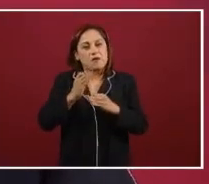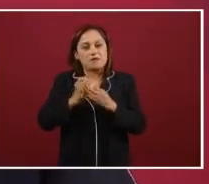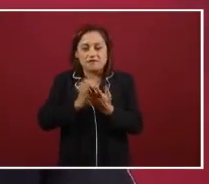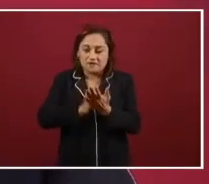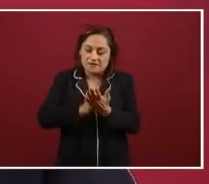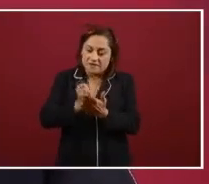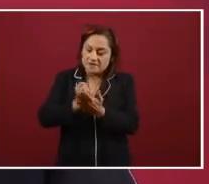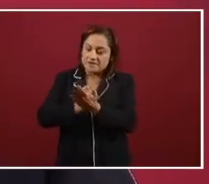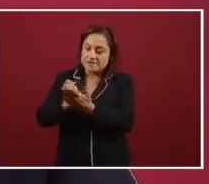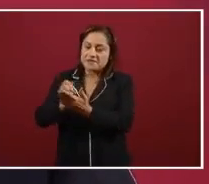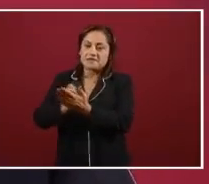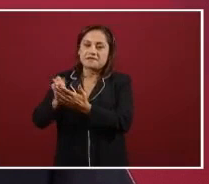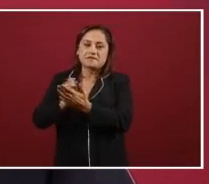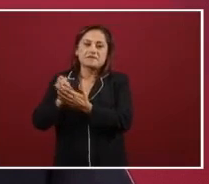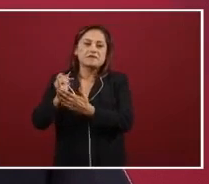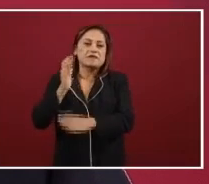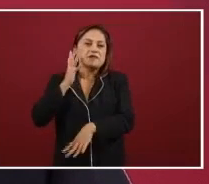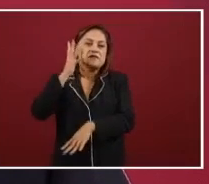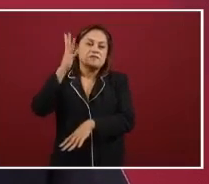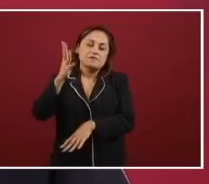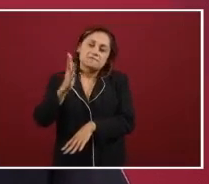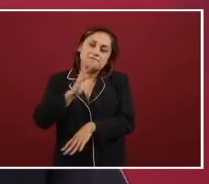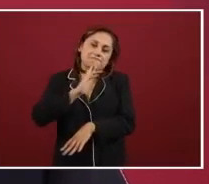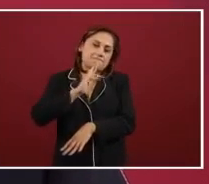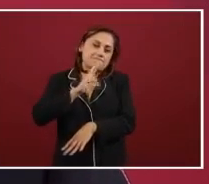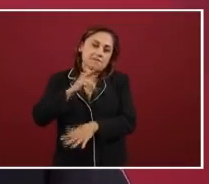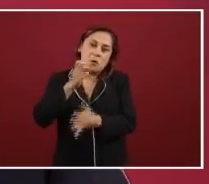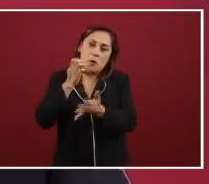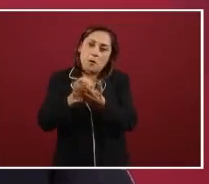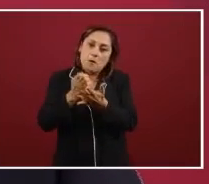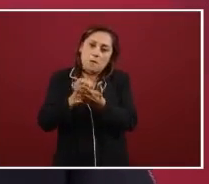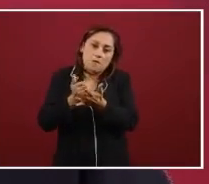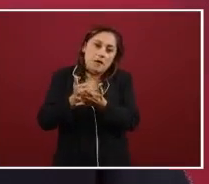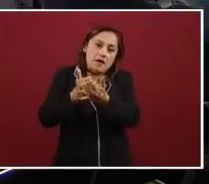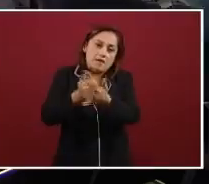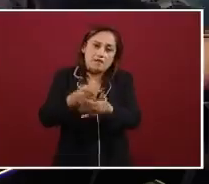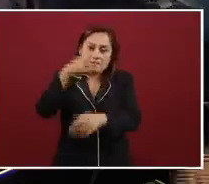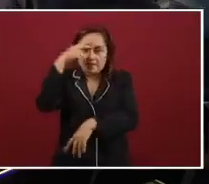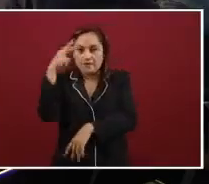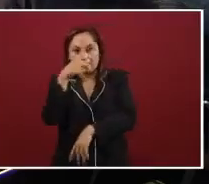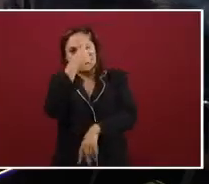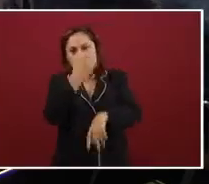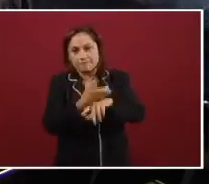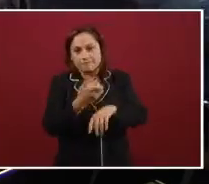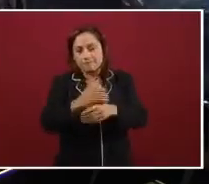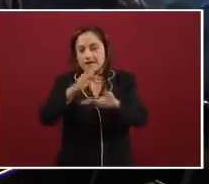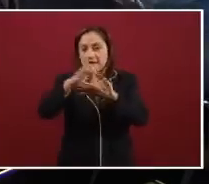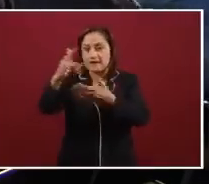sean para bien de la economía de México y de Estados Unidos. Muchas gracias.